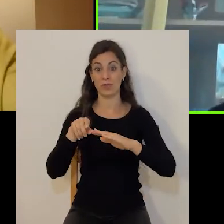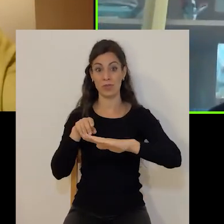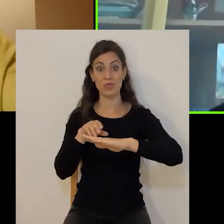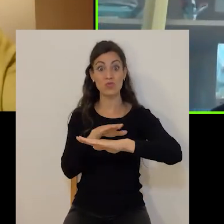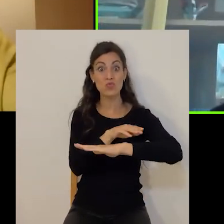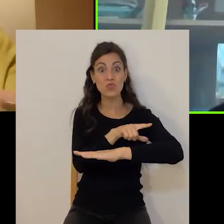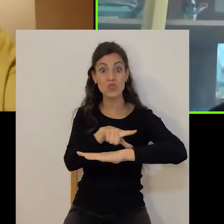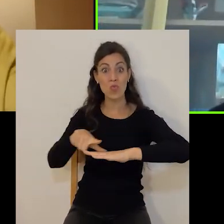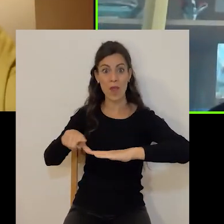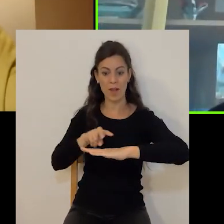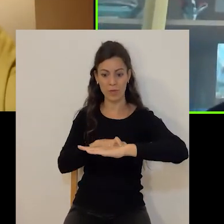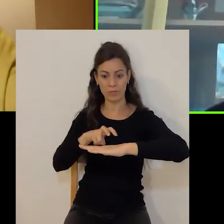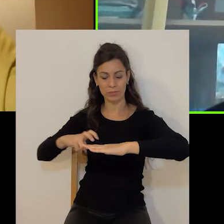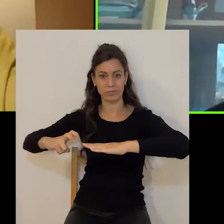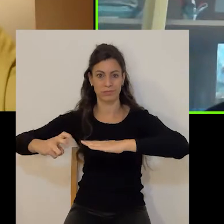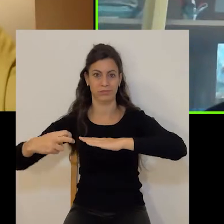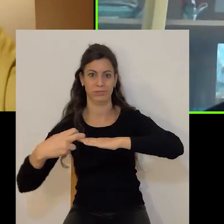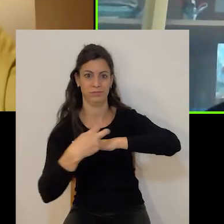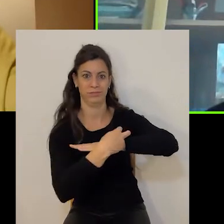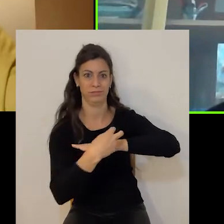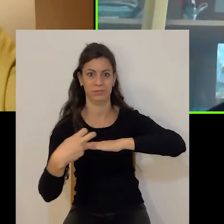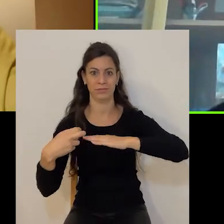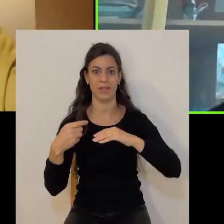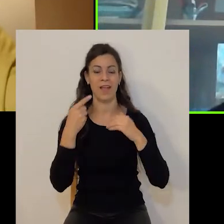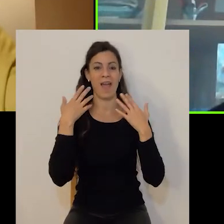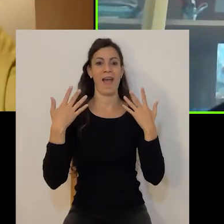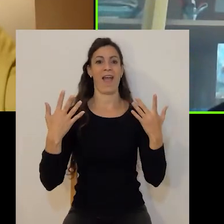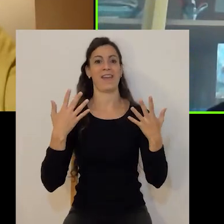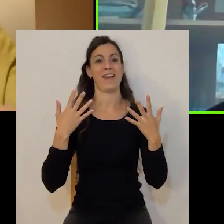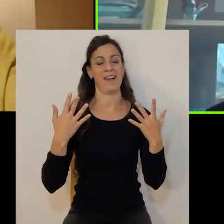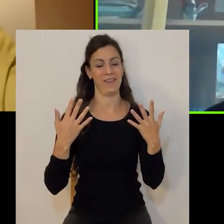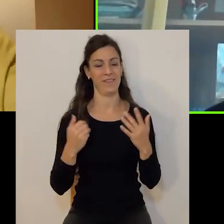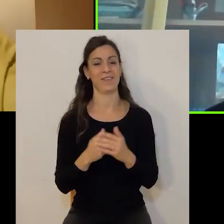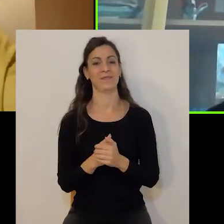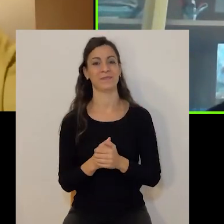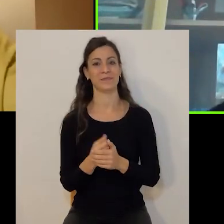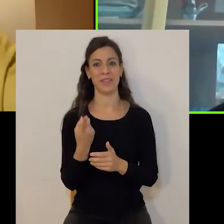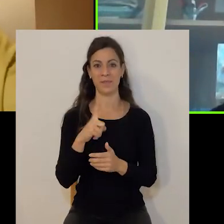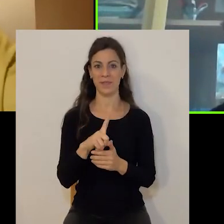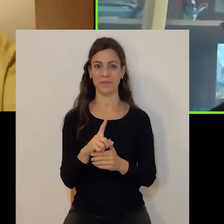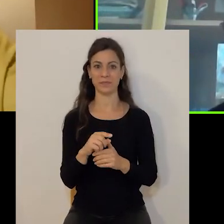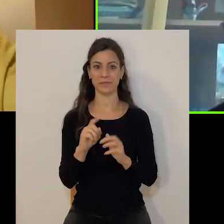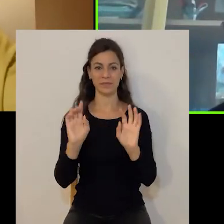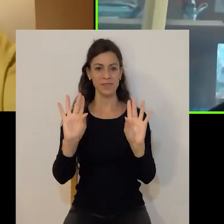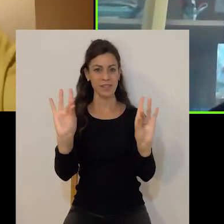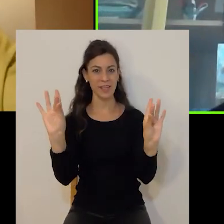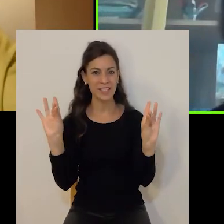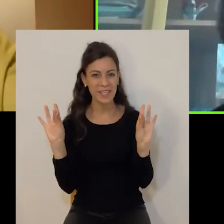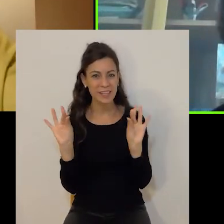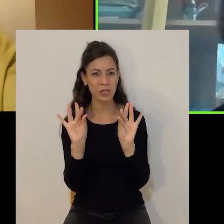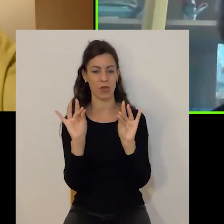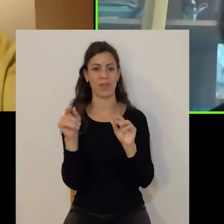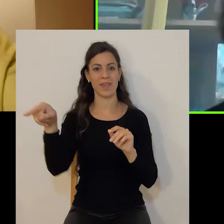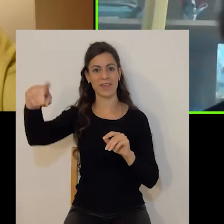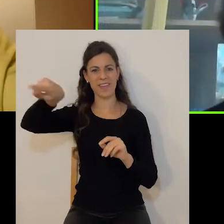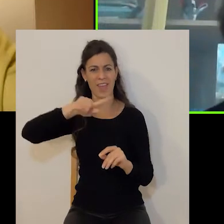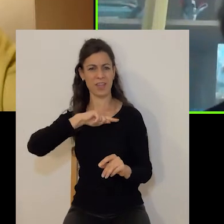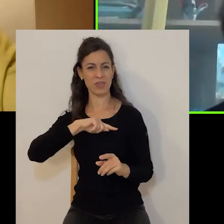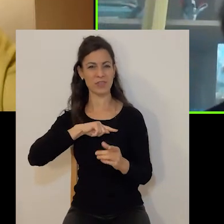qué importante es. Al aire libre también. El que toquen, el que